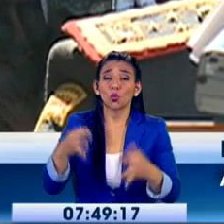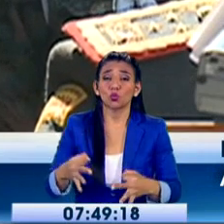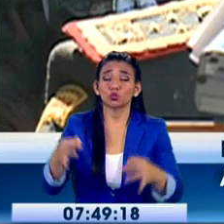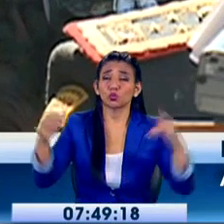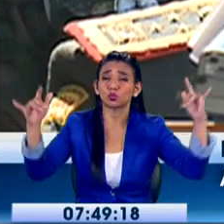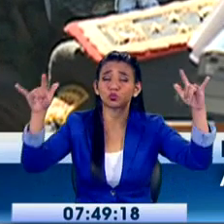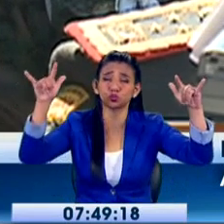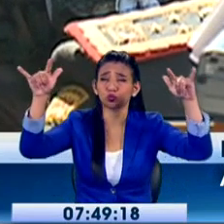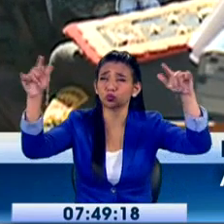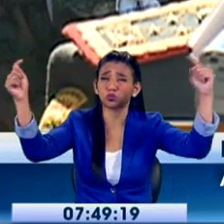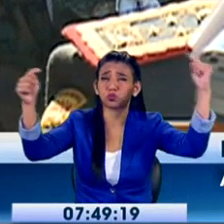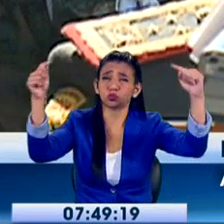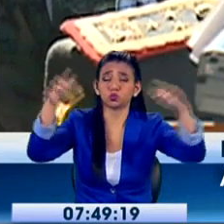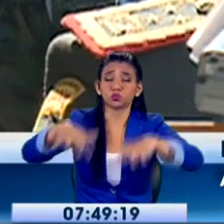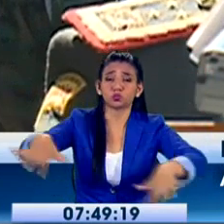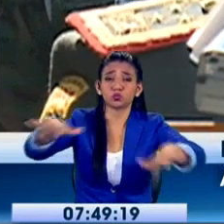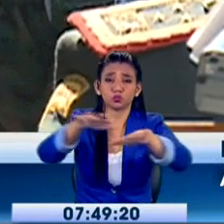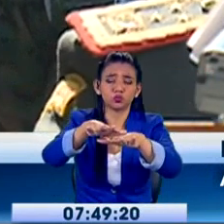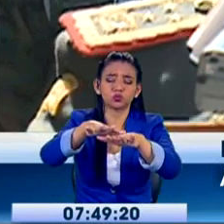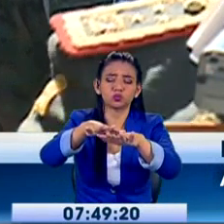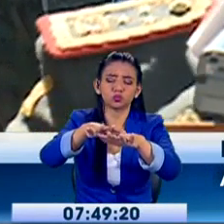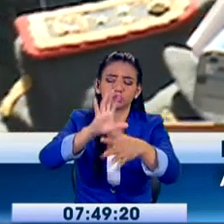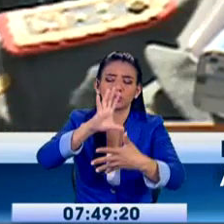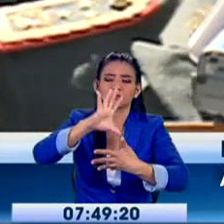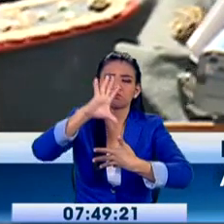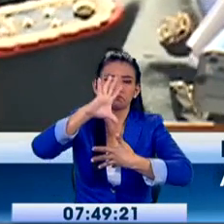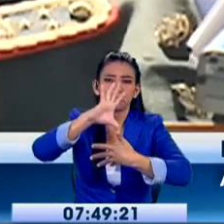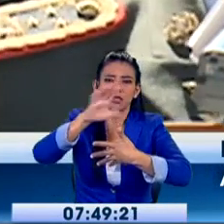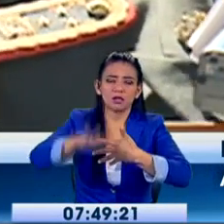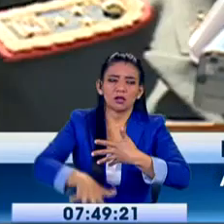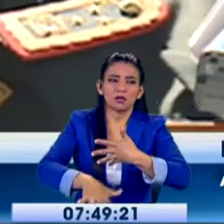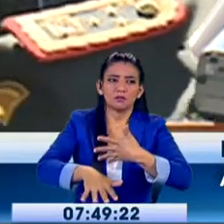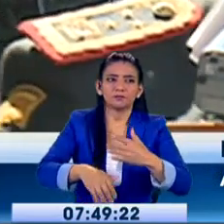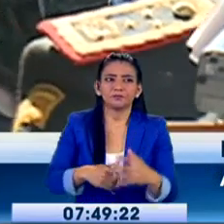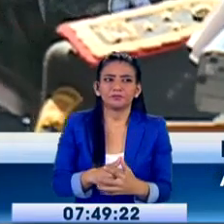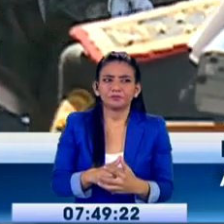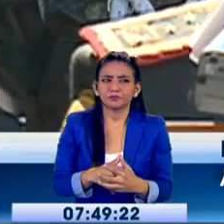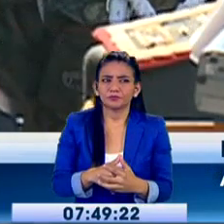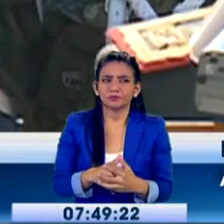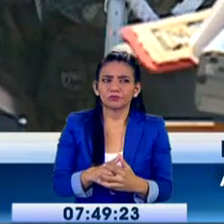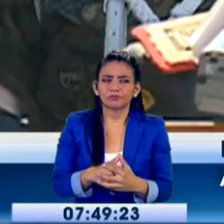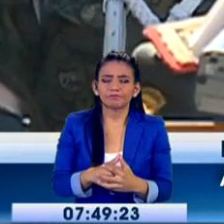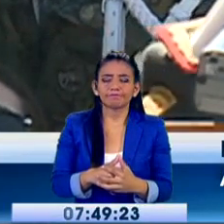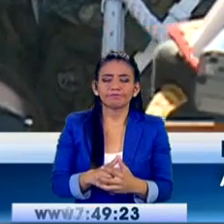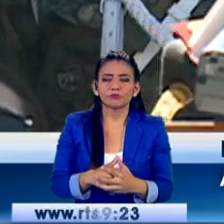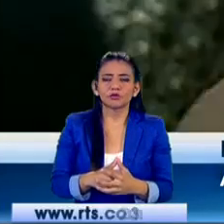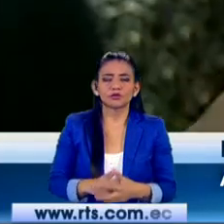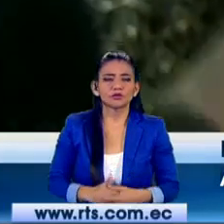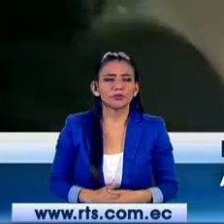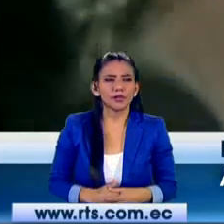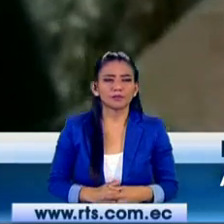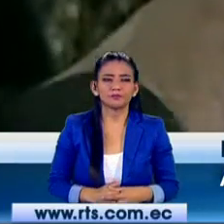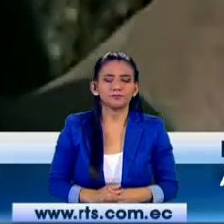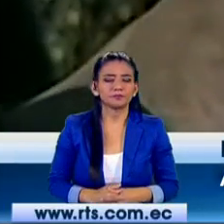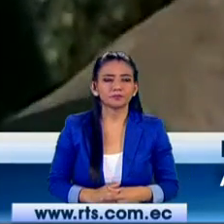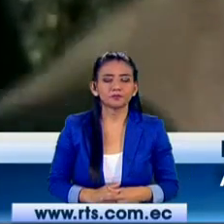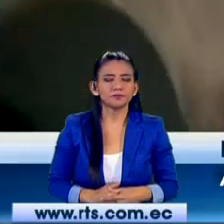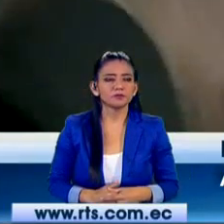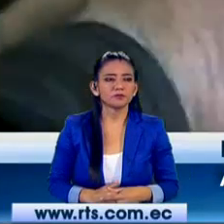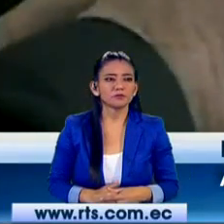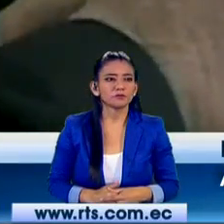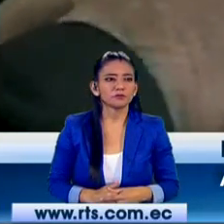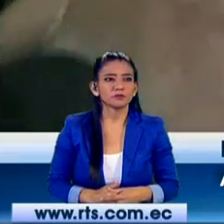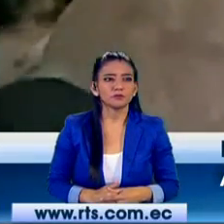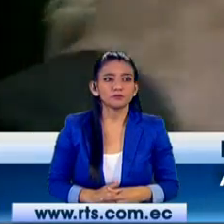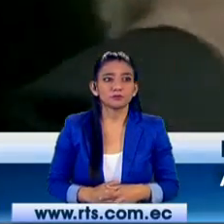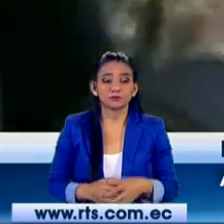el continente americano, derribando 3 aviones de combate enemigo. Como símbolo de que esta